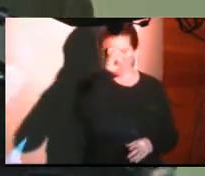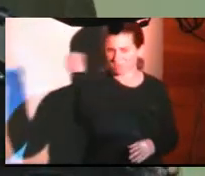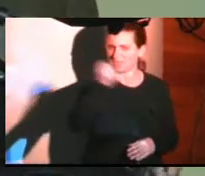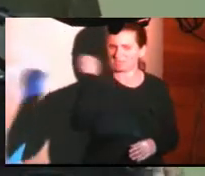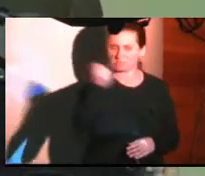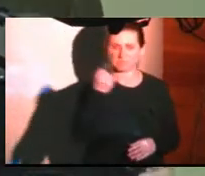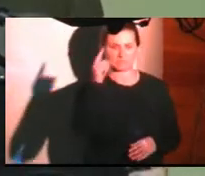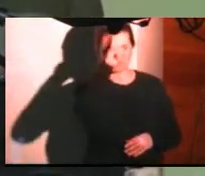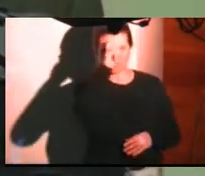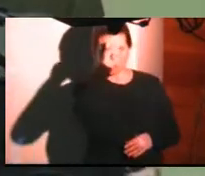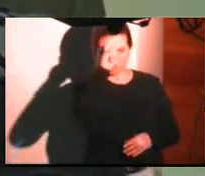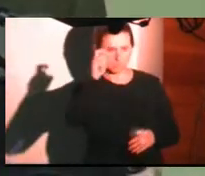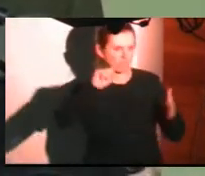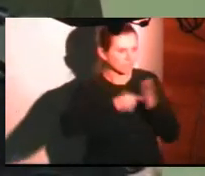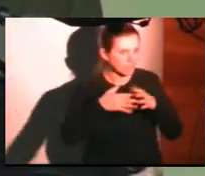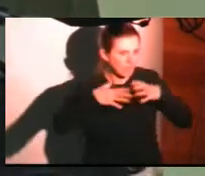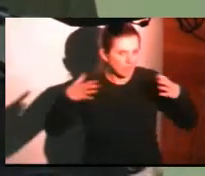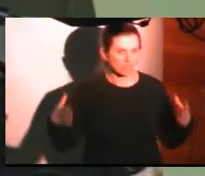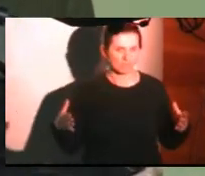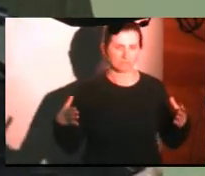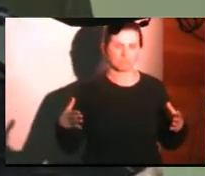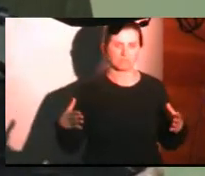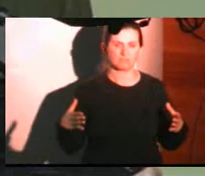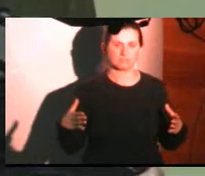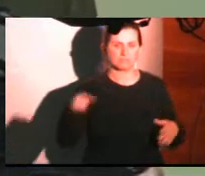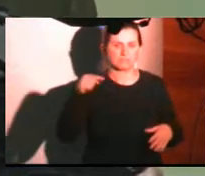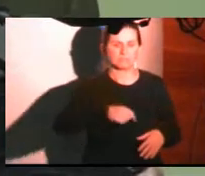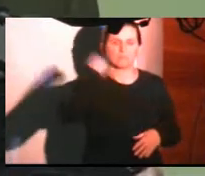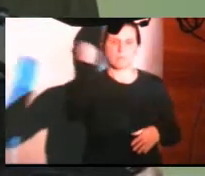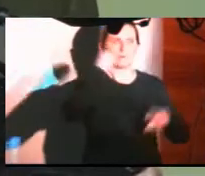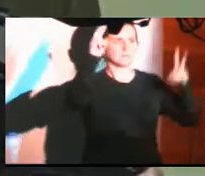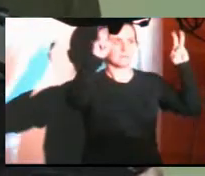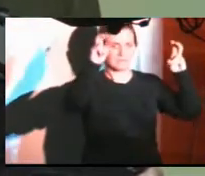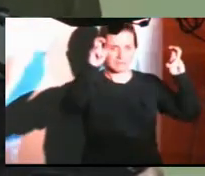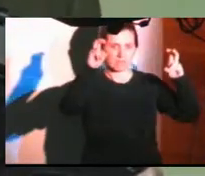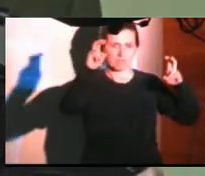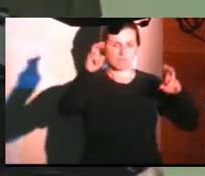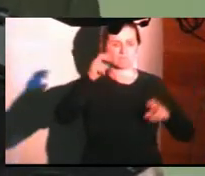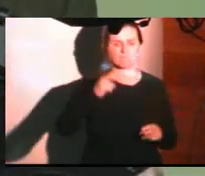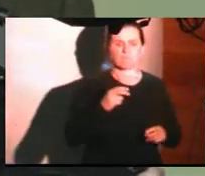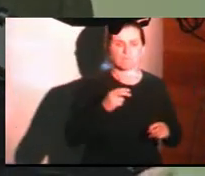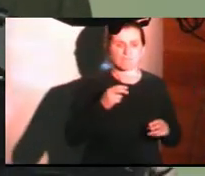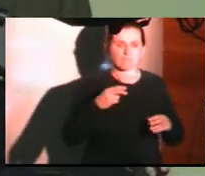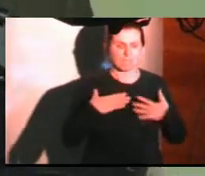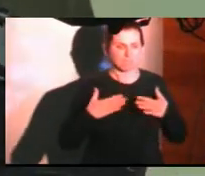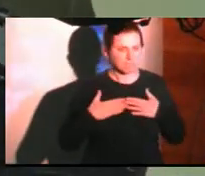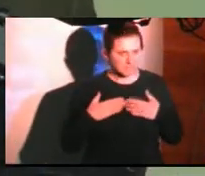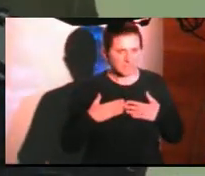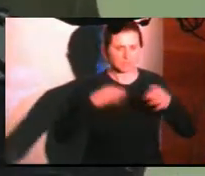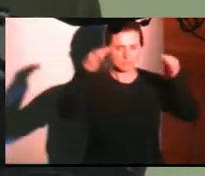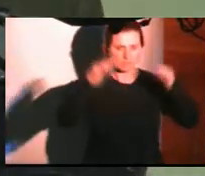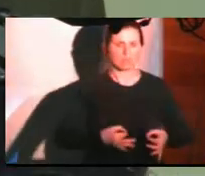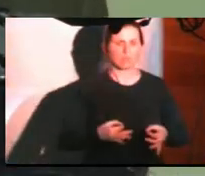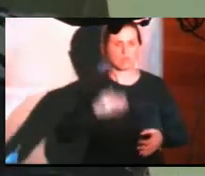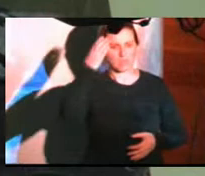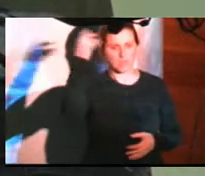los servicios que tienen que ver con un Estado: seguridad, salud, educación, trabajo, justicia. Así que yo felicito